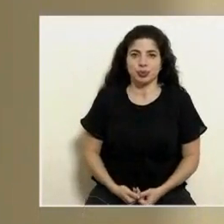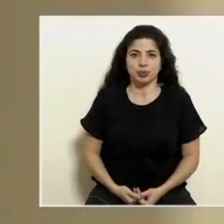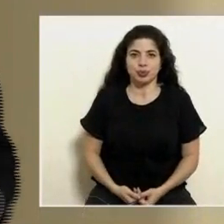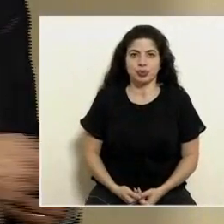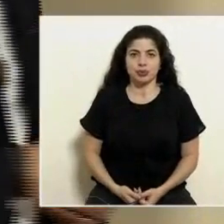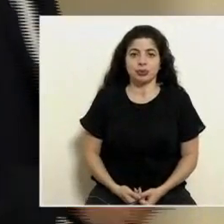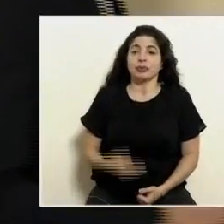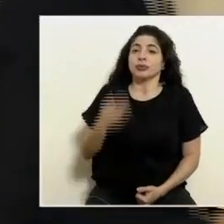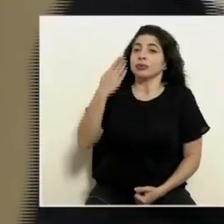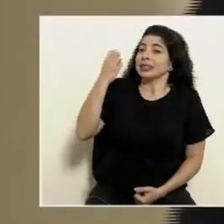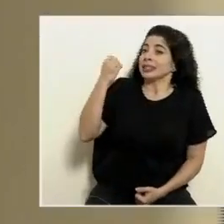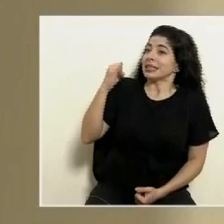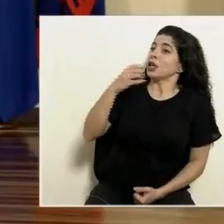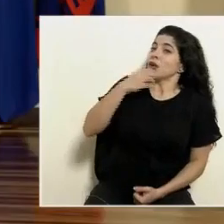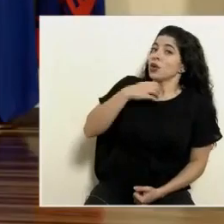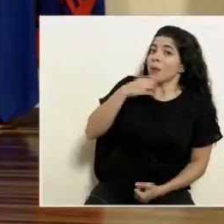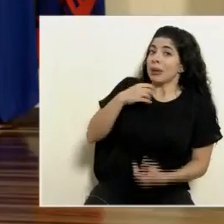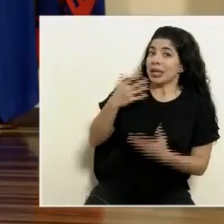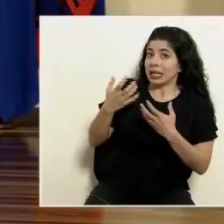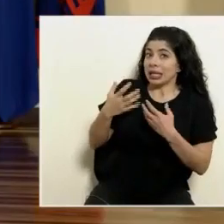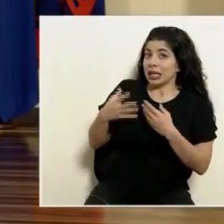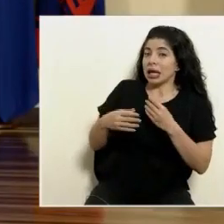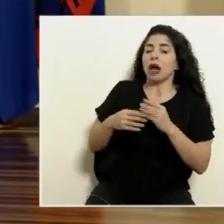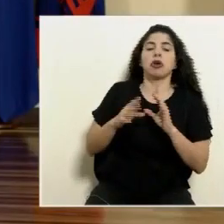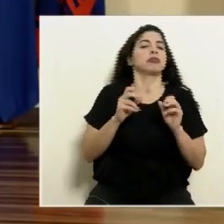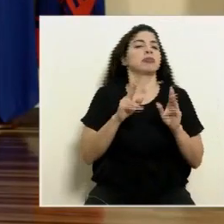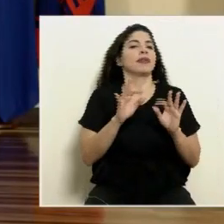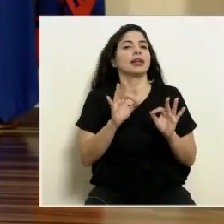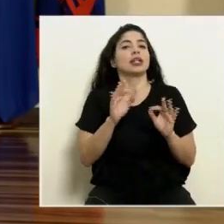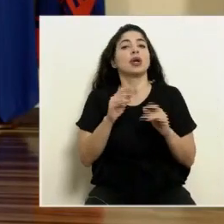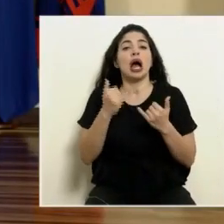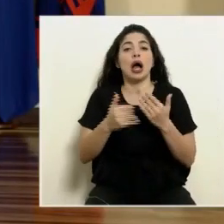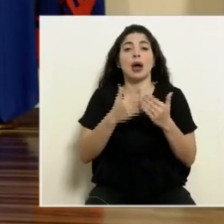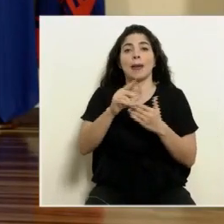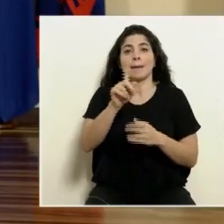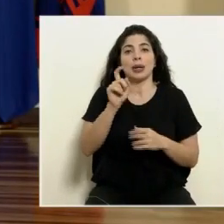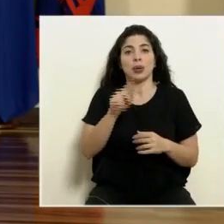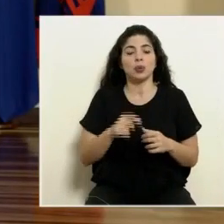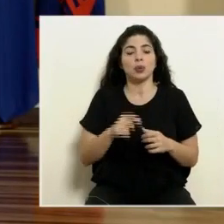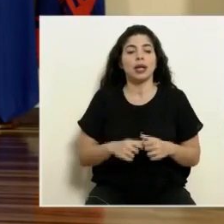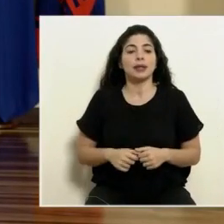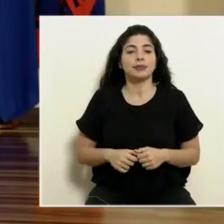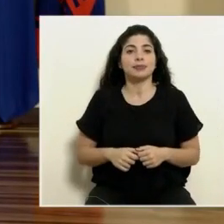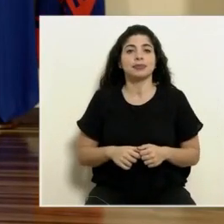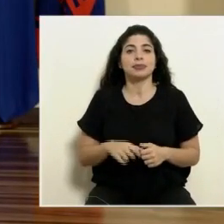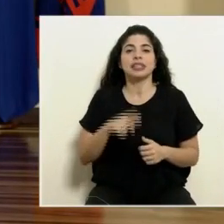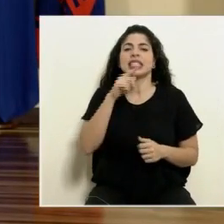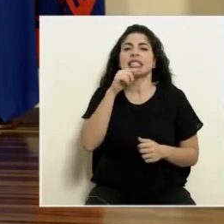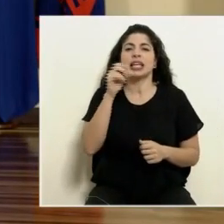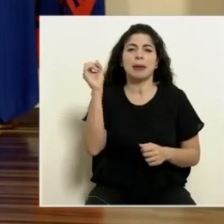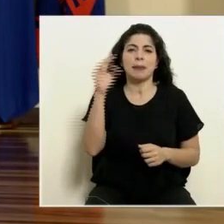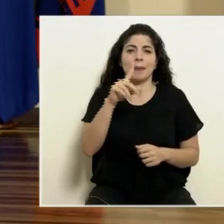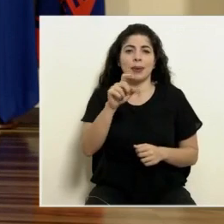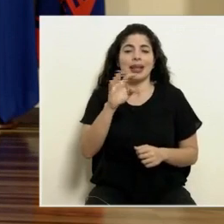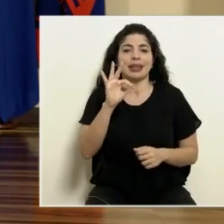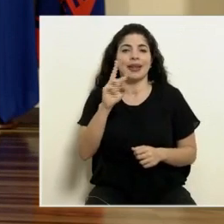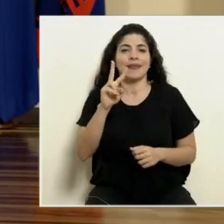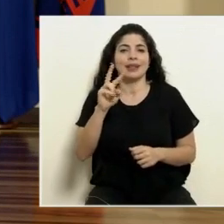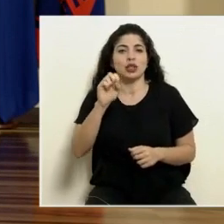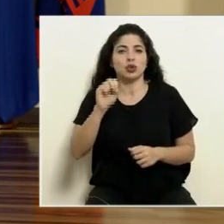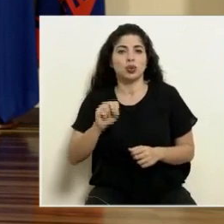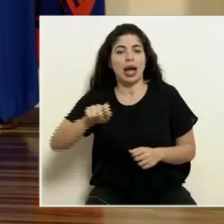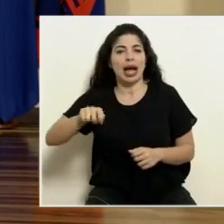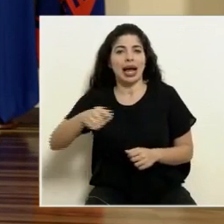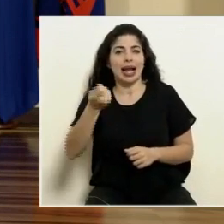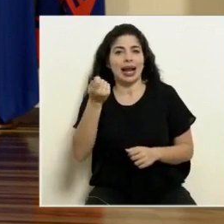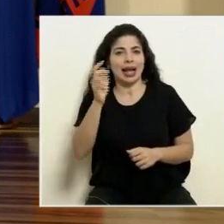No sé si don Román quiere precisar. Ok, perfecto. Continuamos con la siguiente consulta. La realiza TV Sur, Canal